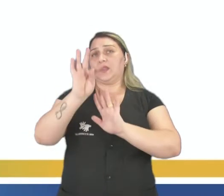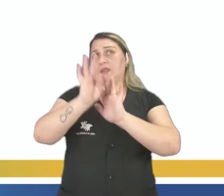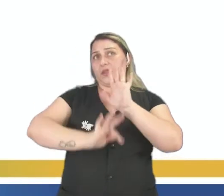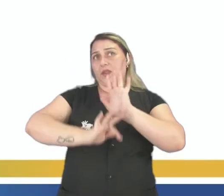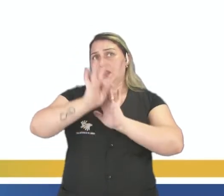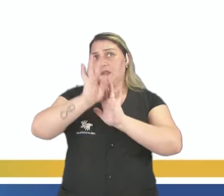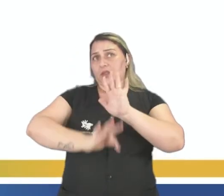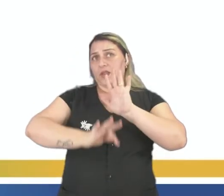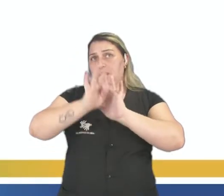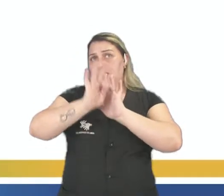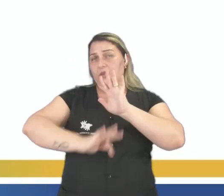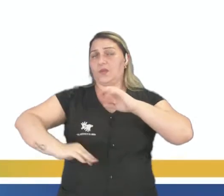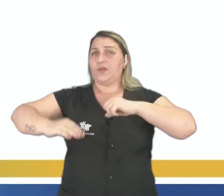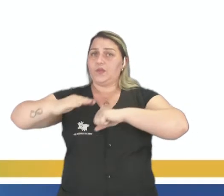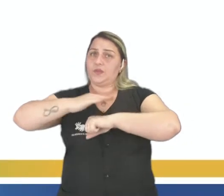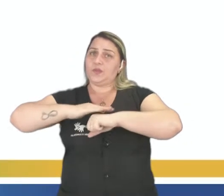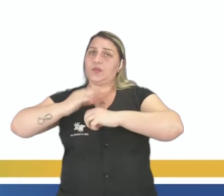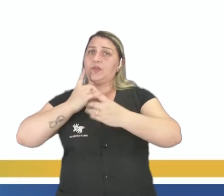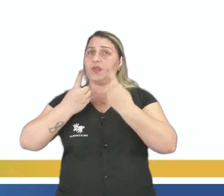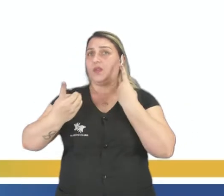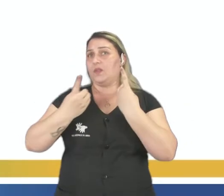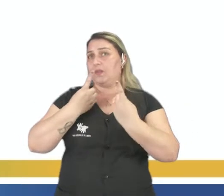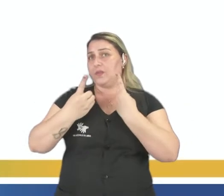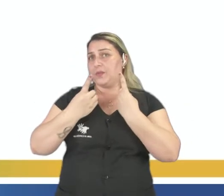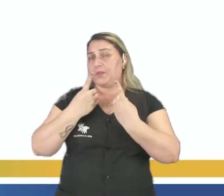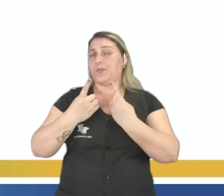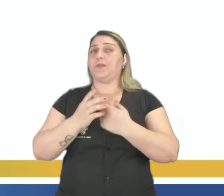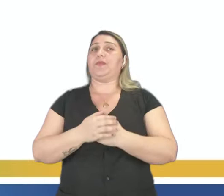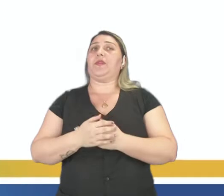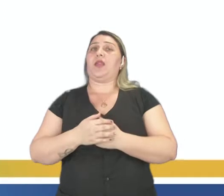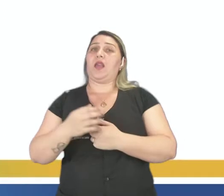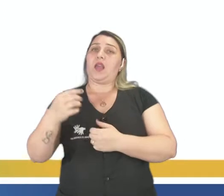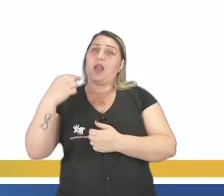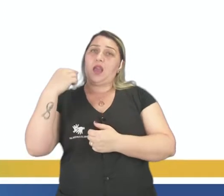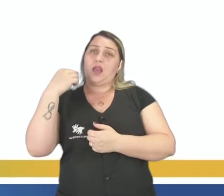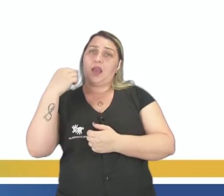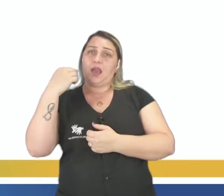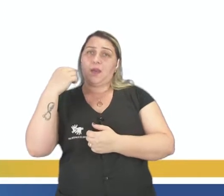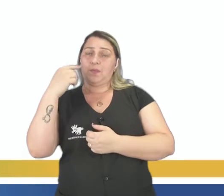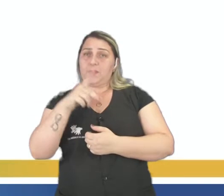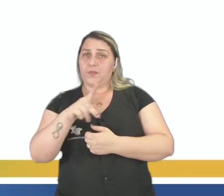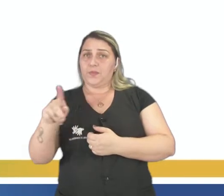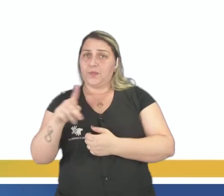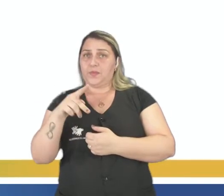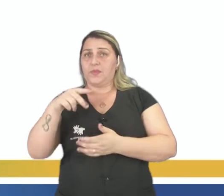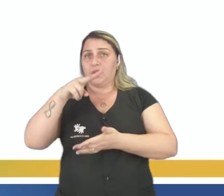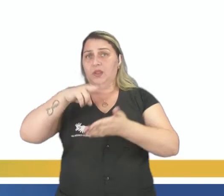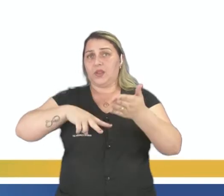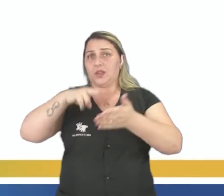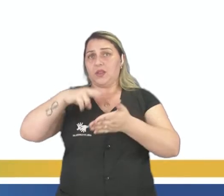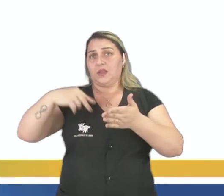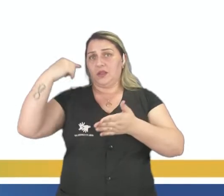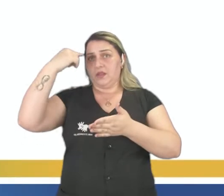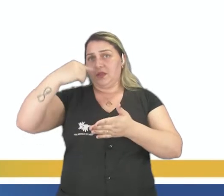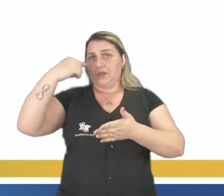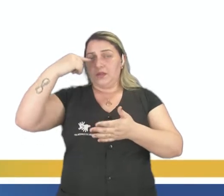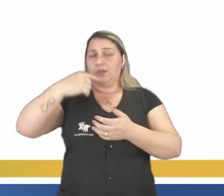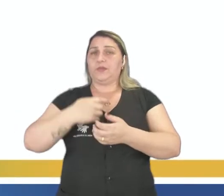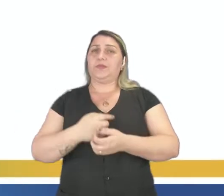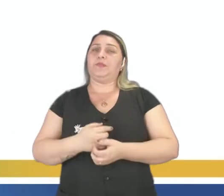Texto dialogado o de diálogo. Como su propio nombre ya lo dice, se basa en